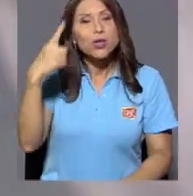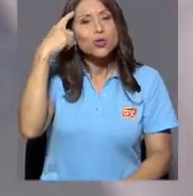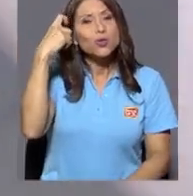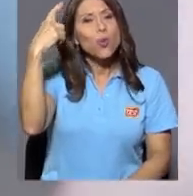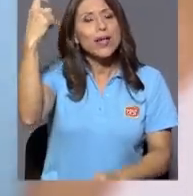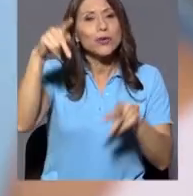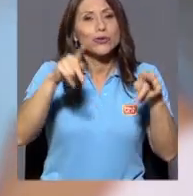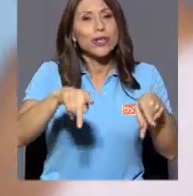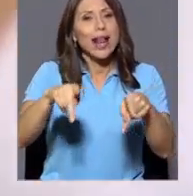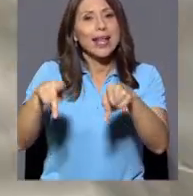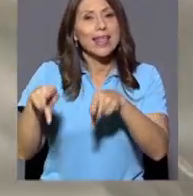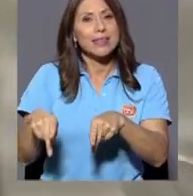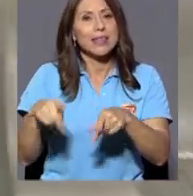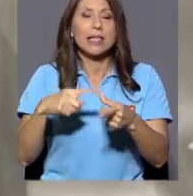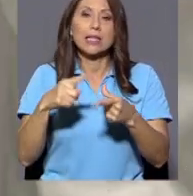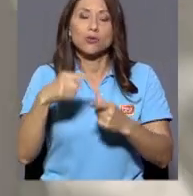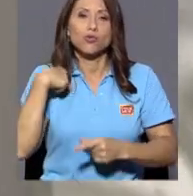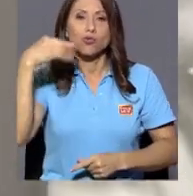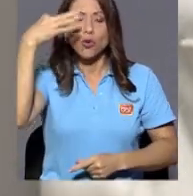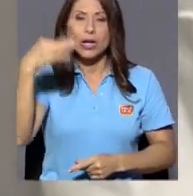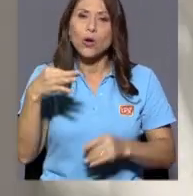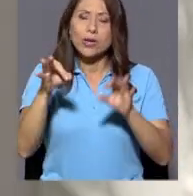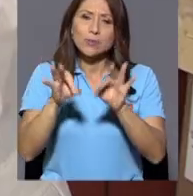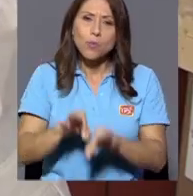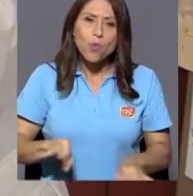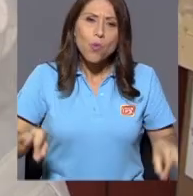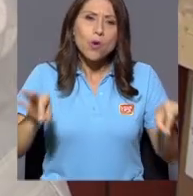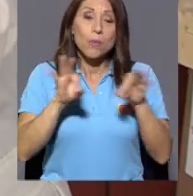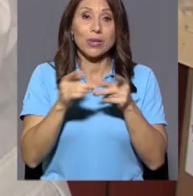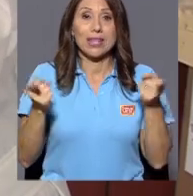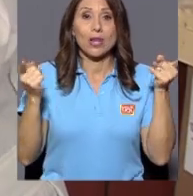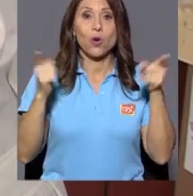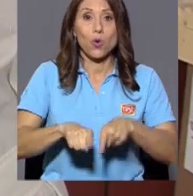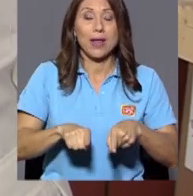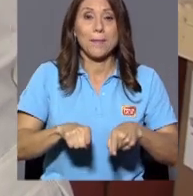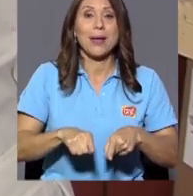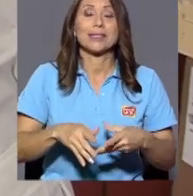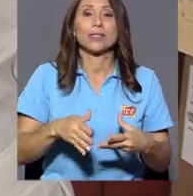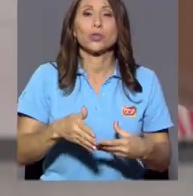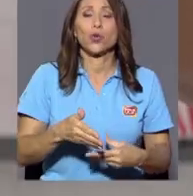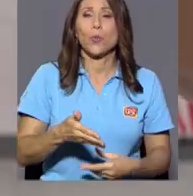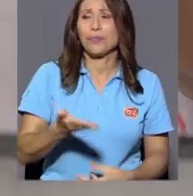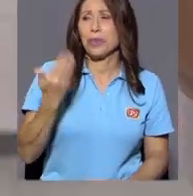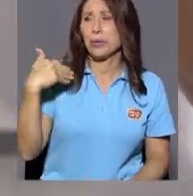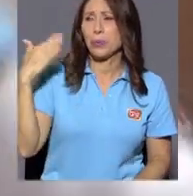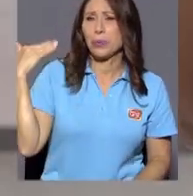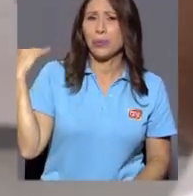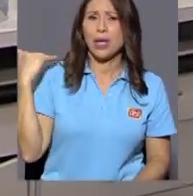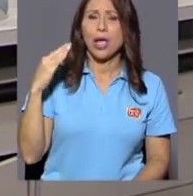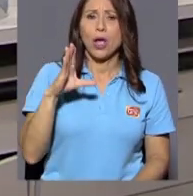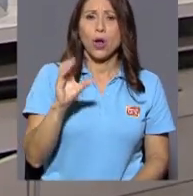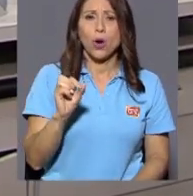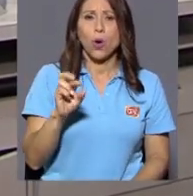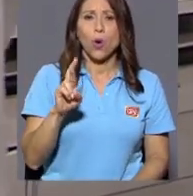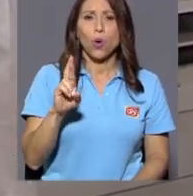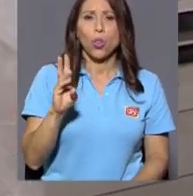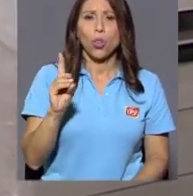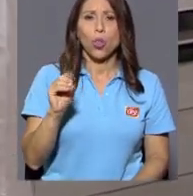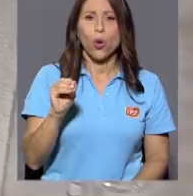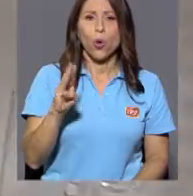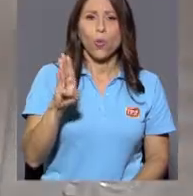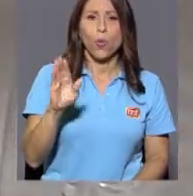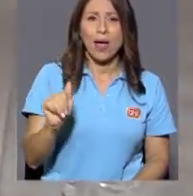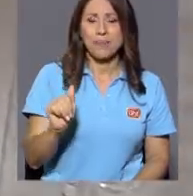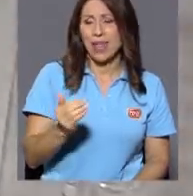creo que en ese sentido es muy importante lo que se dio en córdoba hace muy poco